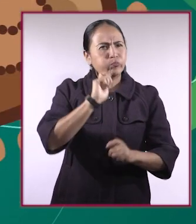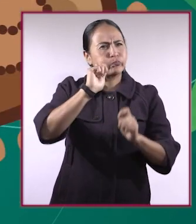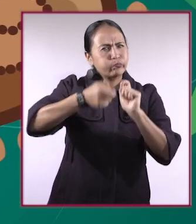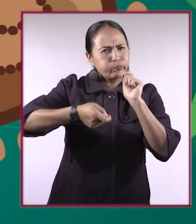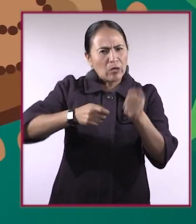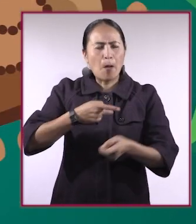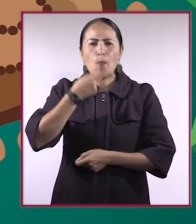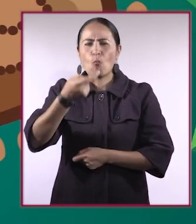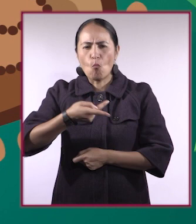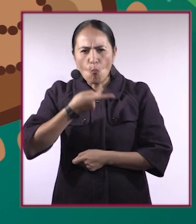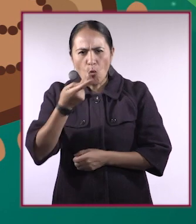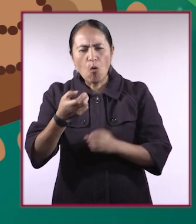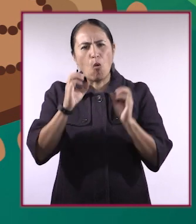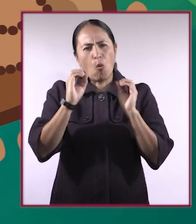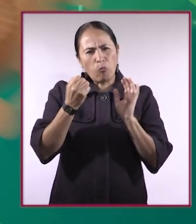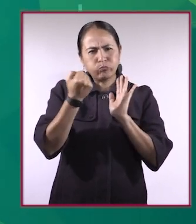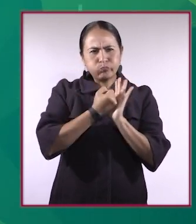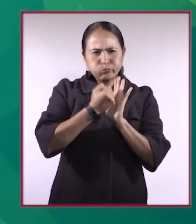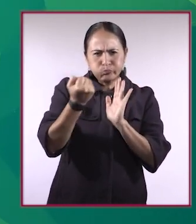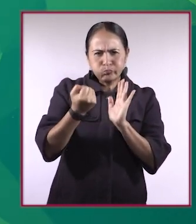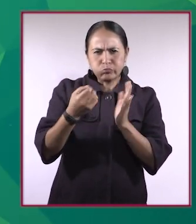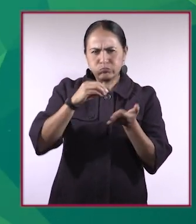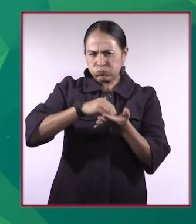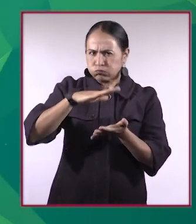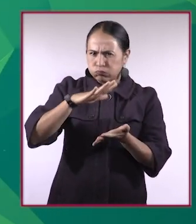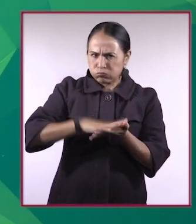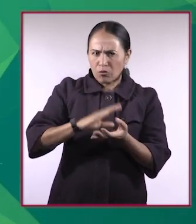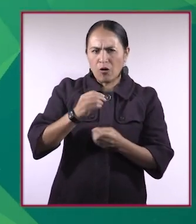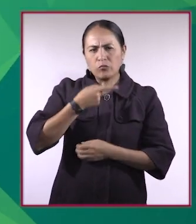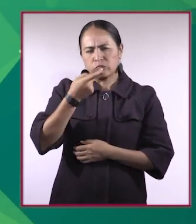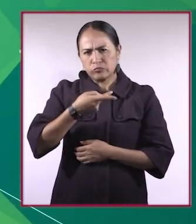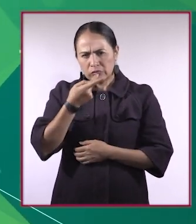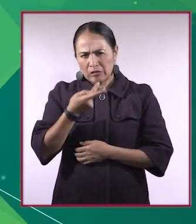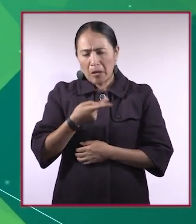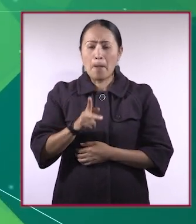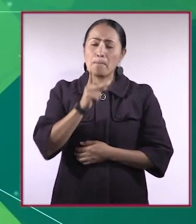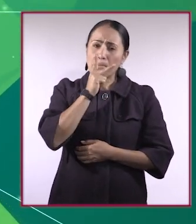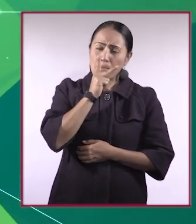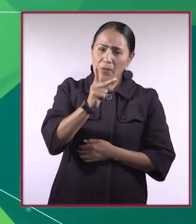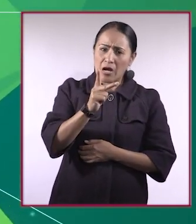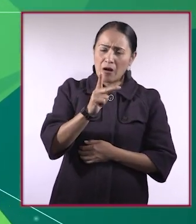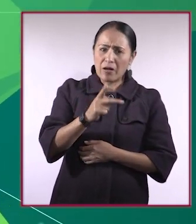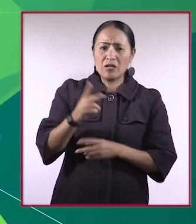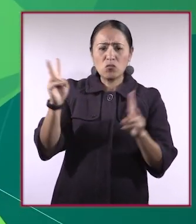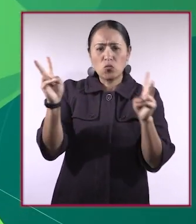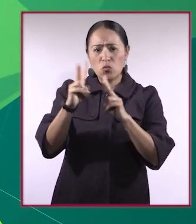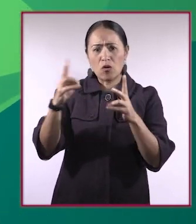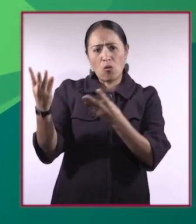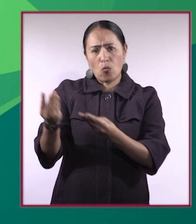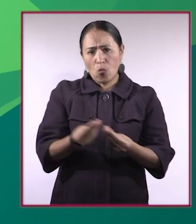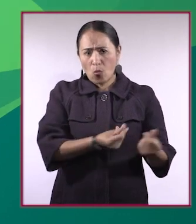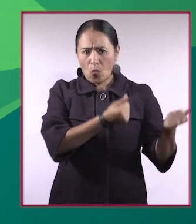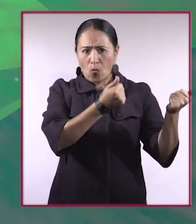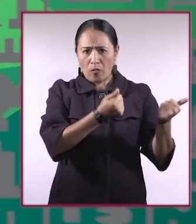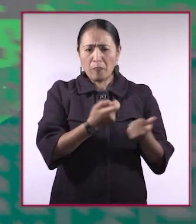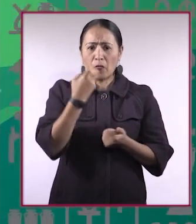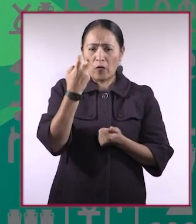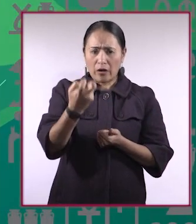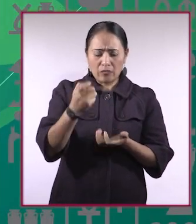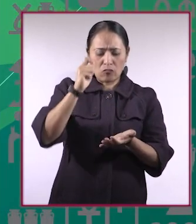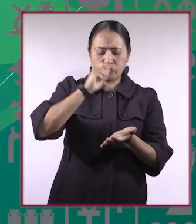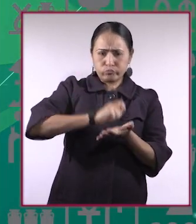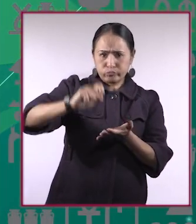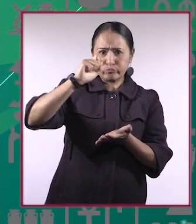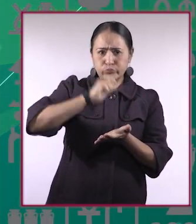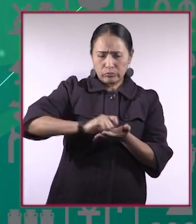signos hablados y escritos. Como dice la sabiduría popular, a las palabras se las lleva el viento. Por ello, la escritura ha